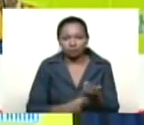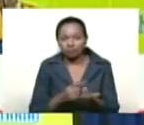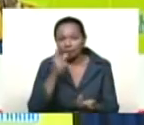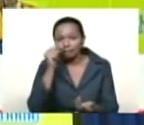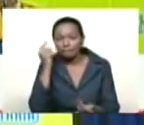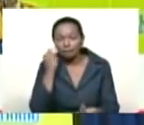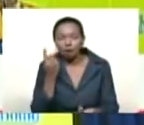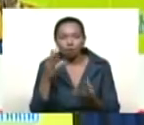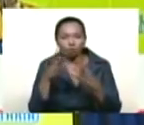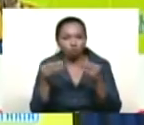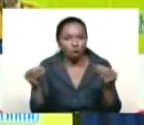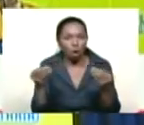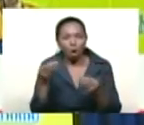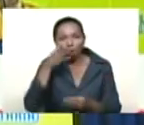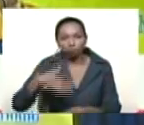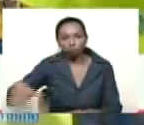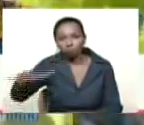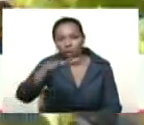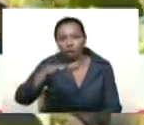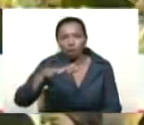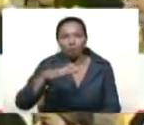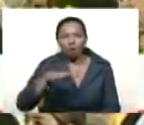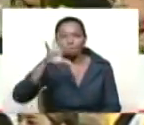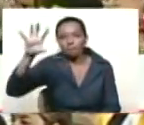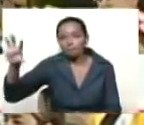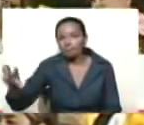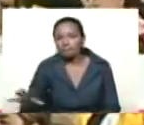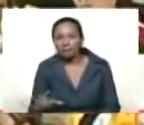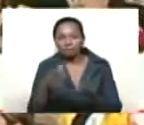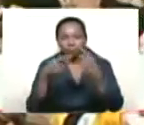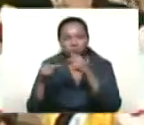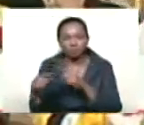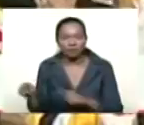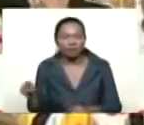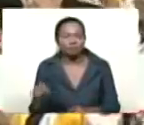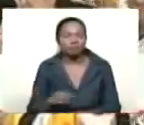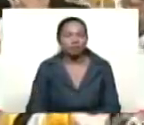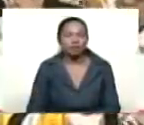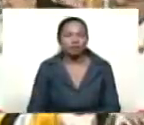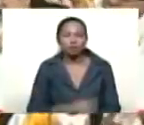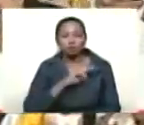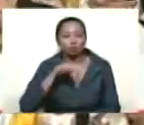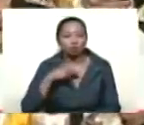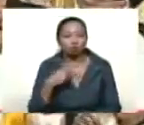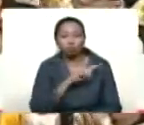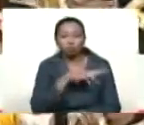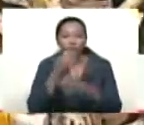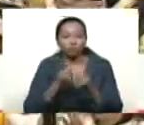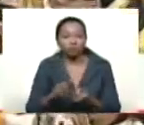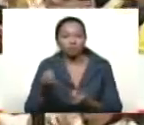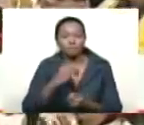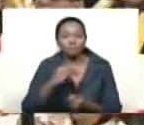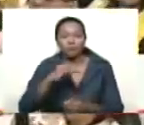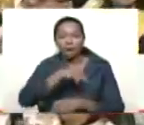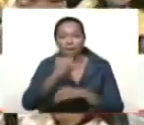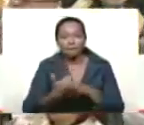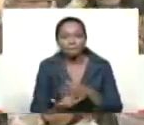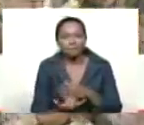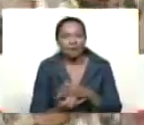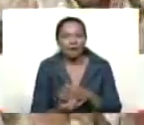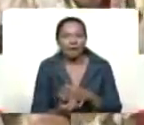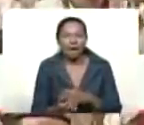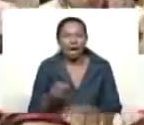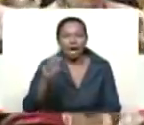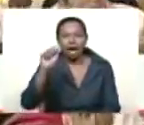sur, en la cooperación sur-sur, ojalá tomando, retomando con fuerza los planes del ALBA, de la